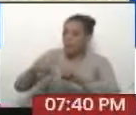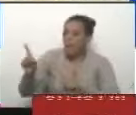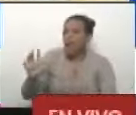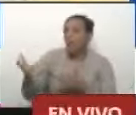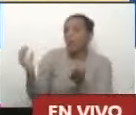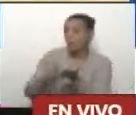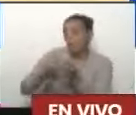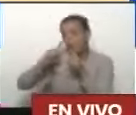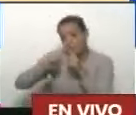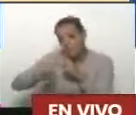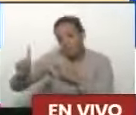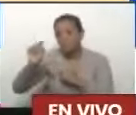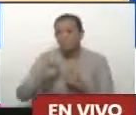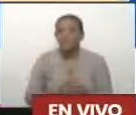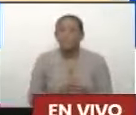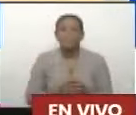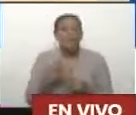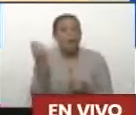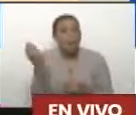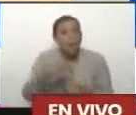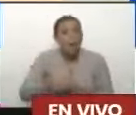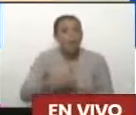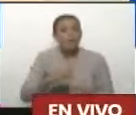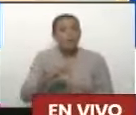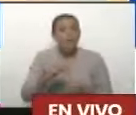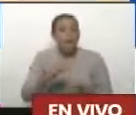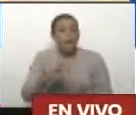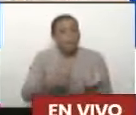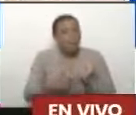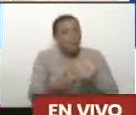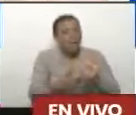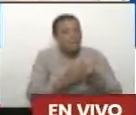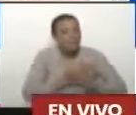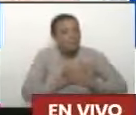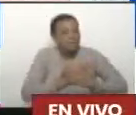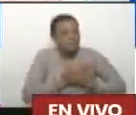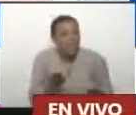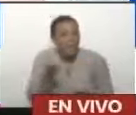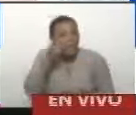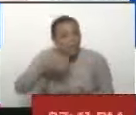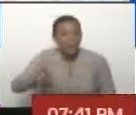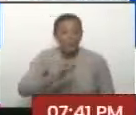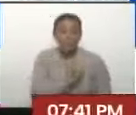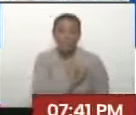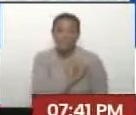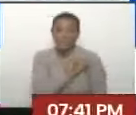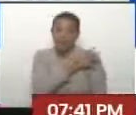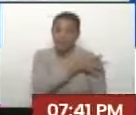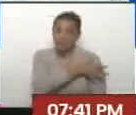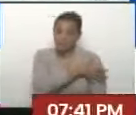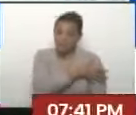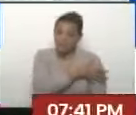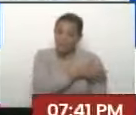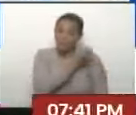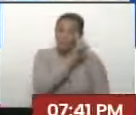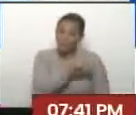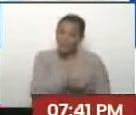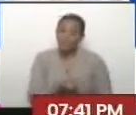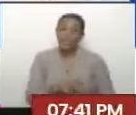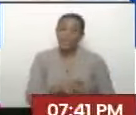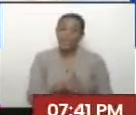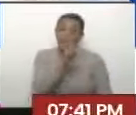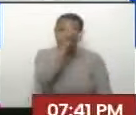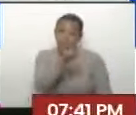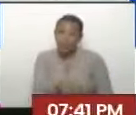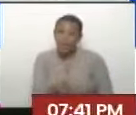y al mismo tiempo hemos dado una muestra de solidaridad Señor Presidente con el pueblo palestino yo quisiera aquí destacar la presencia